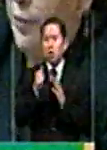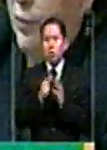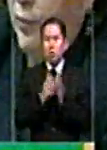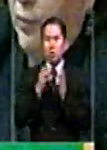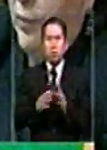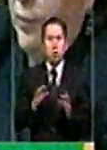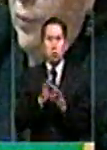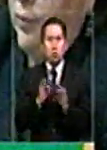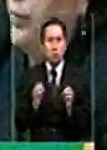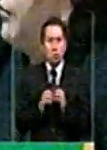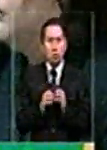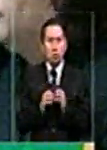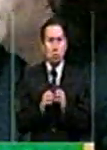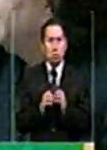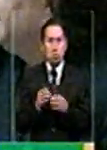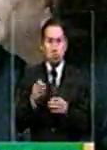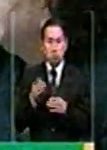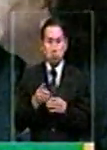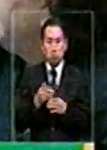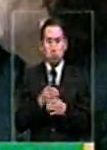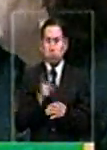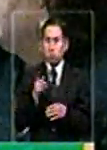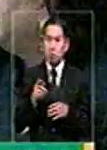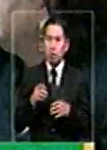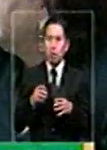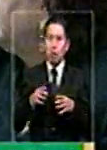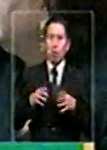calle, y poco a poco van admitiendo.